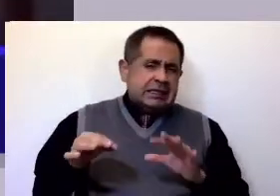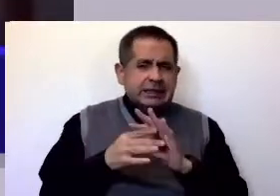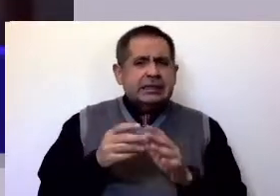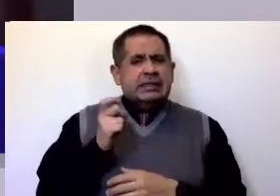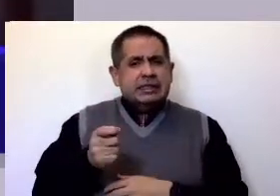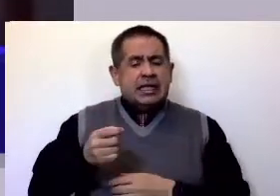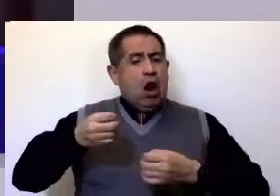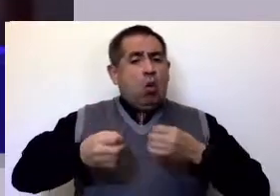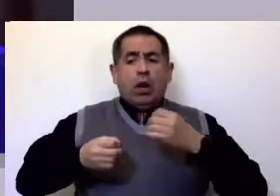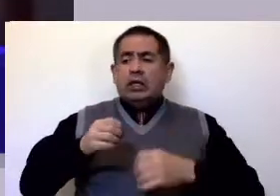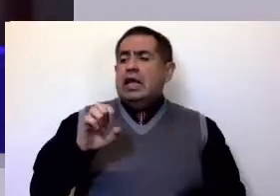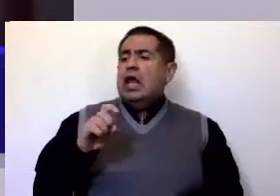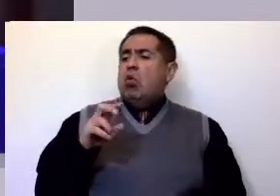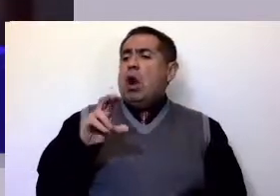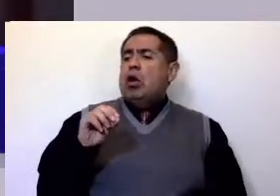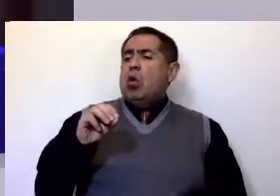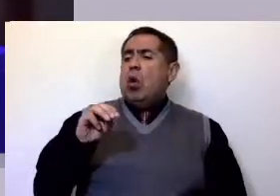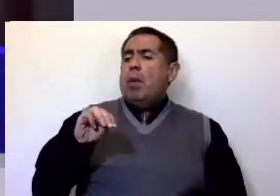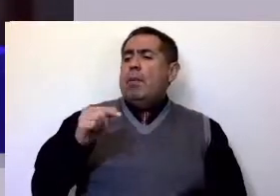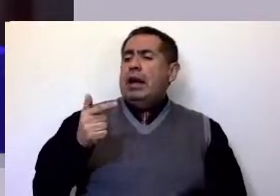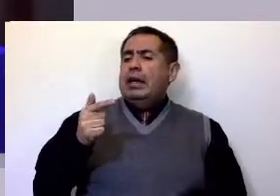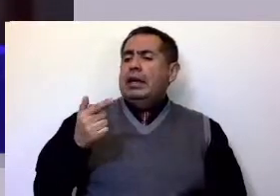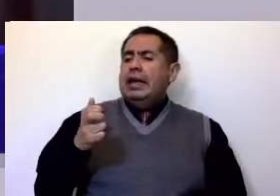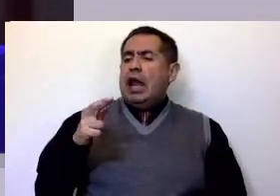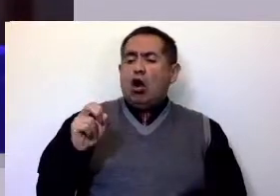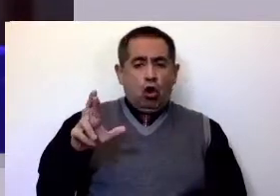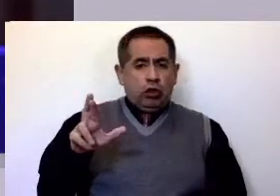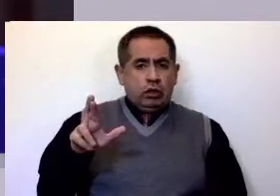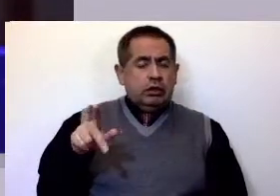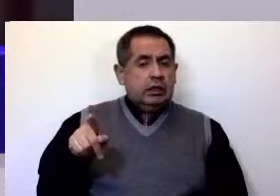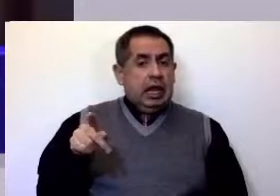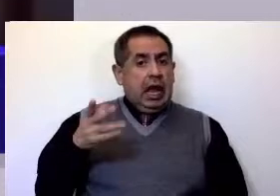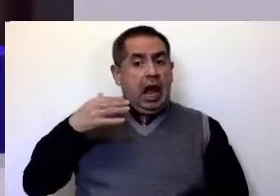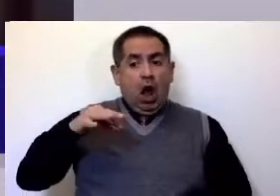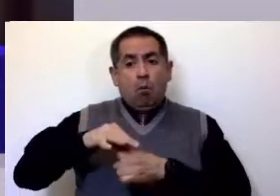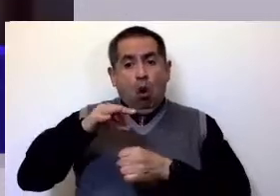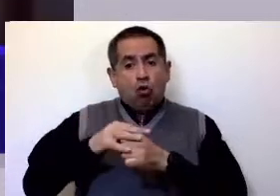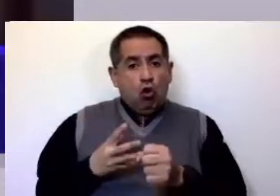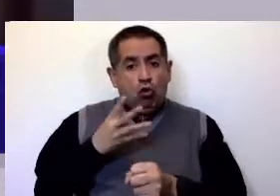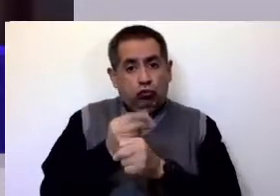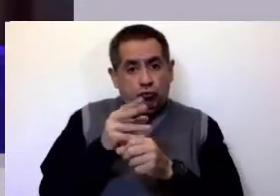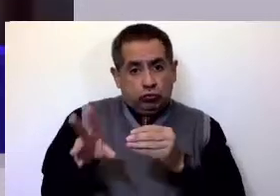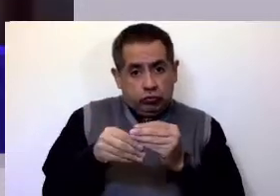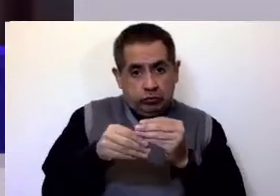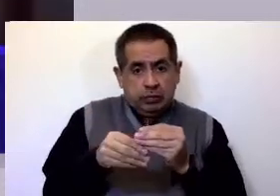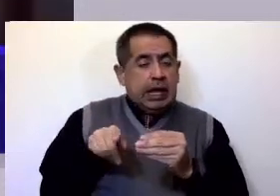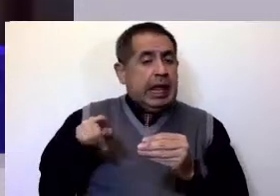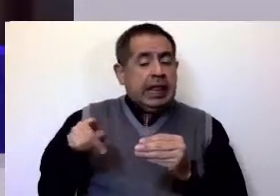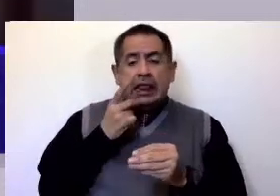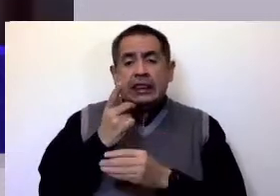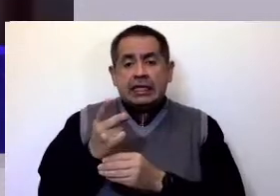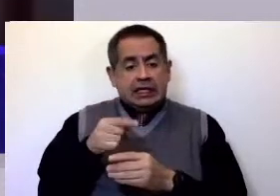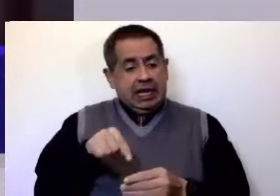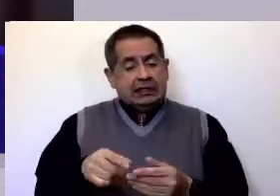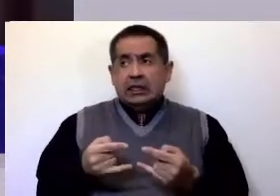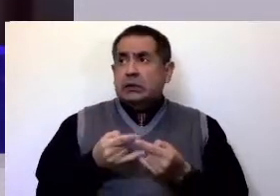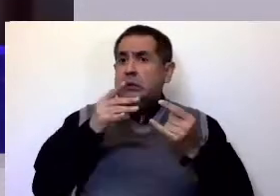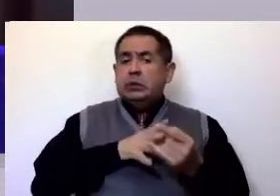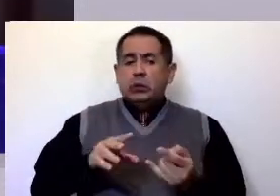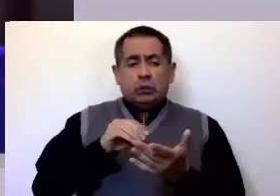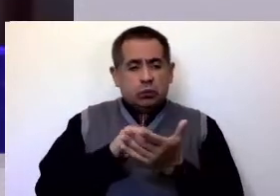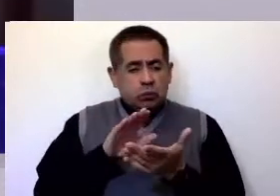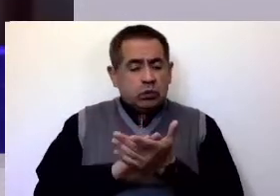eduardo ferrer macgregor en el voto concurrente que emitió a diseñarán en esta histórica sentencia se declara